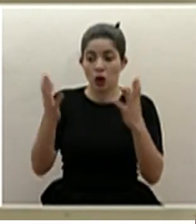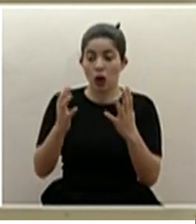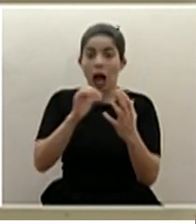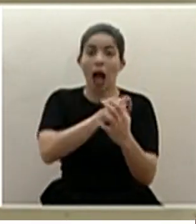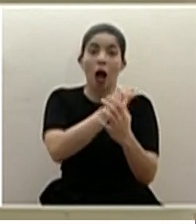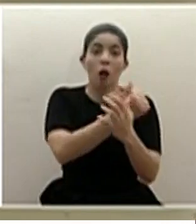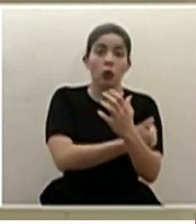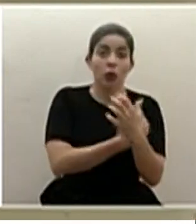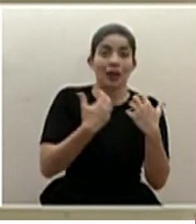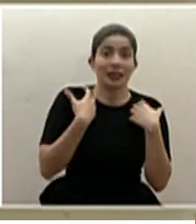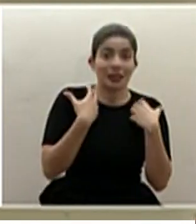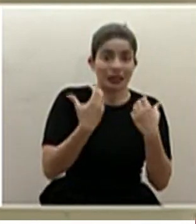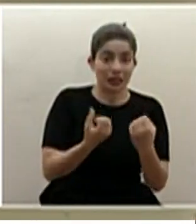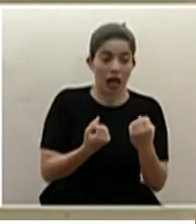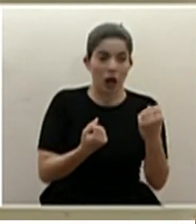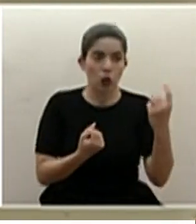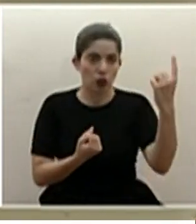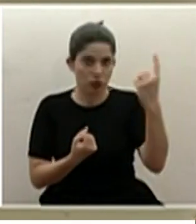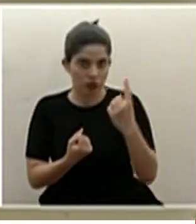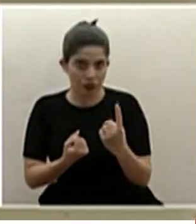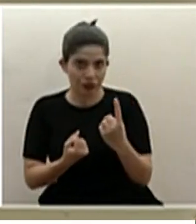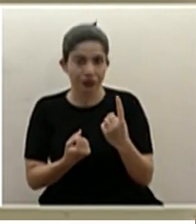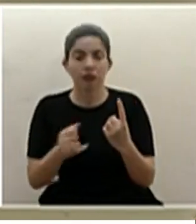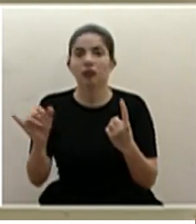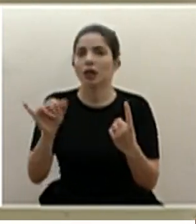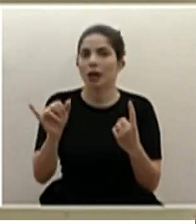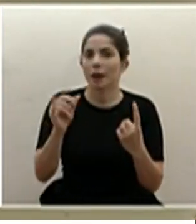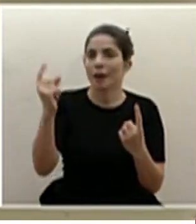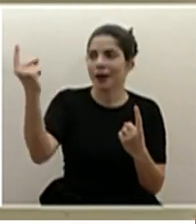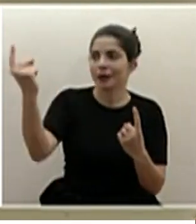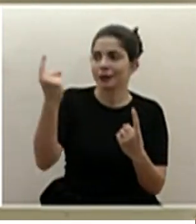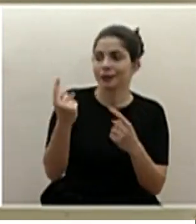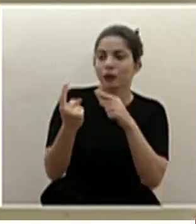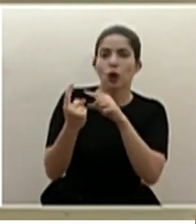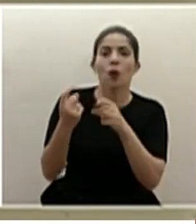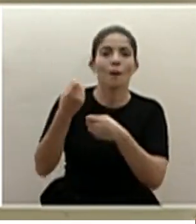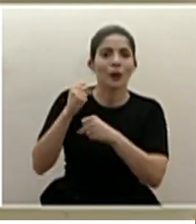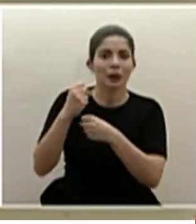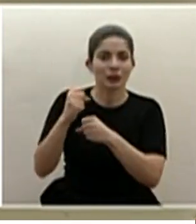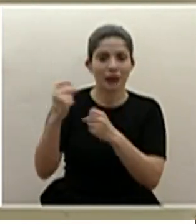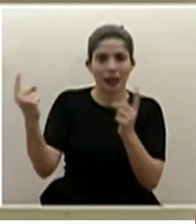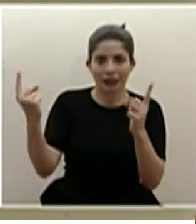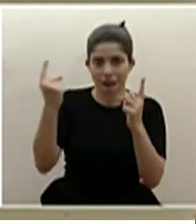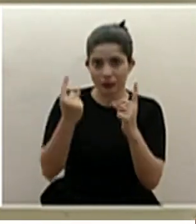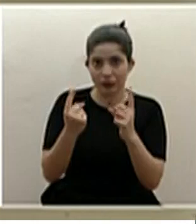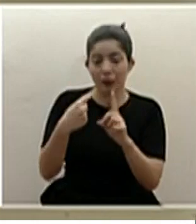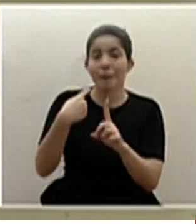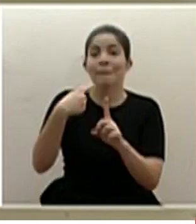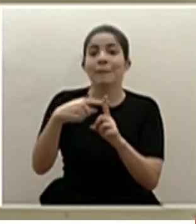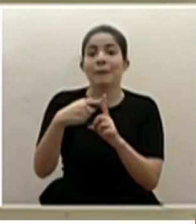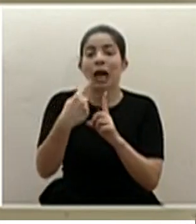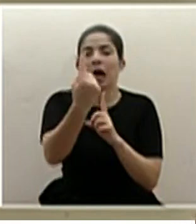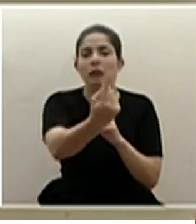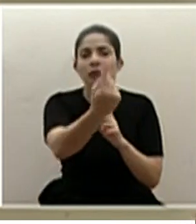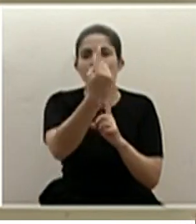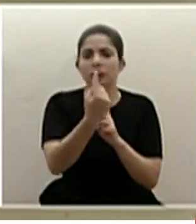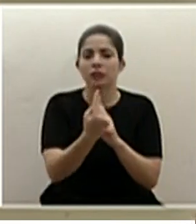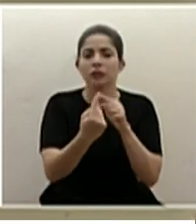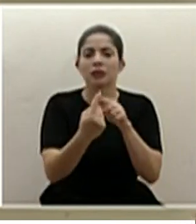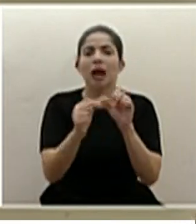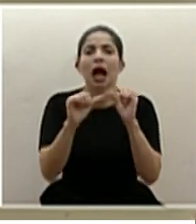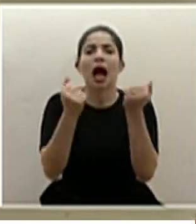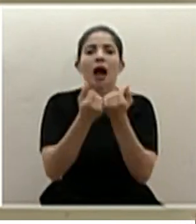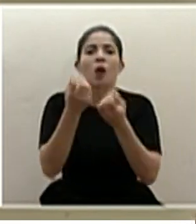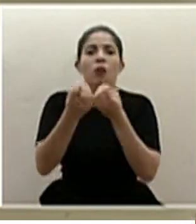autoridades sanitarias, donde participa también los gobiernos locales y donde participan los